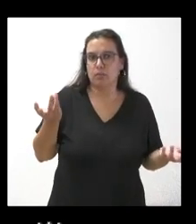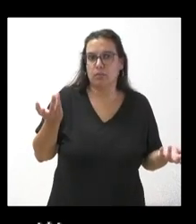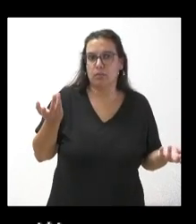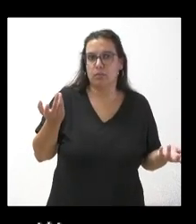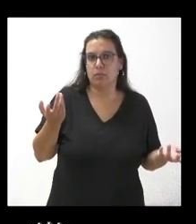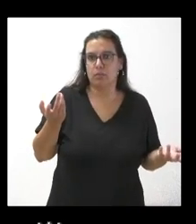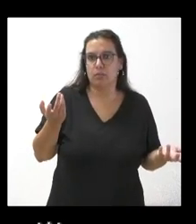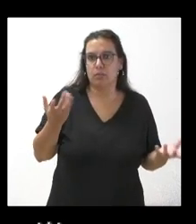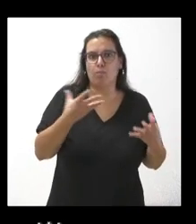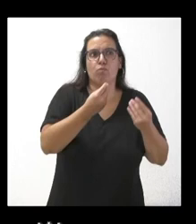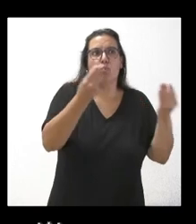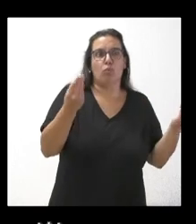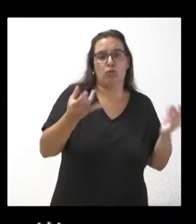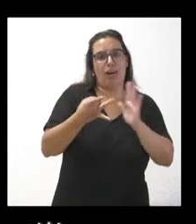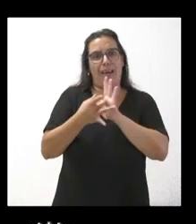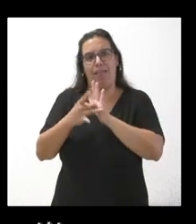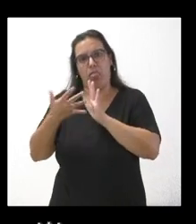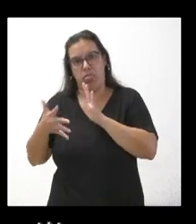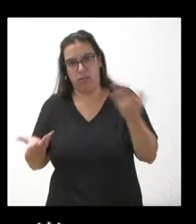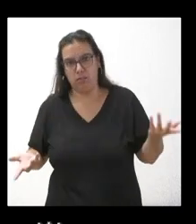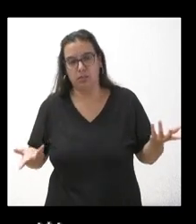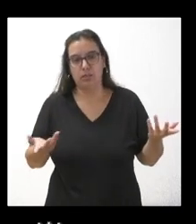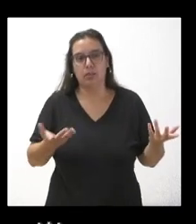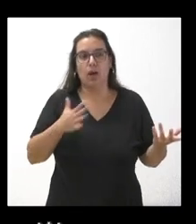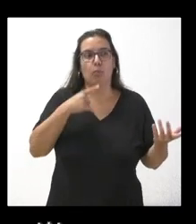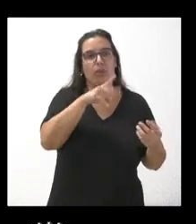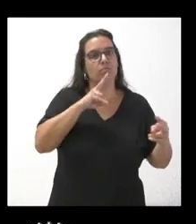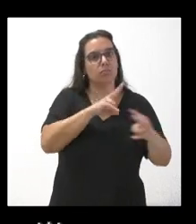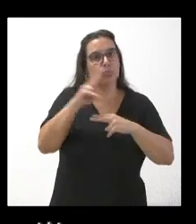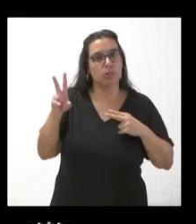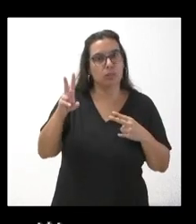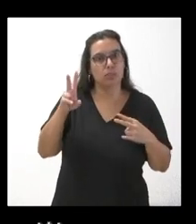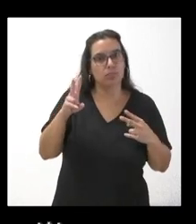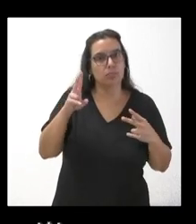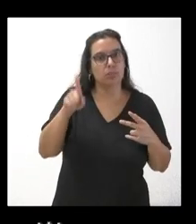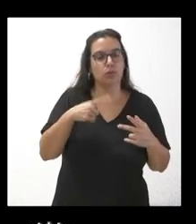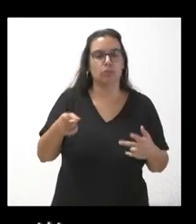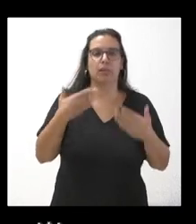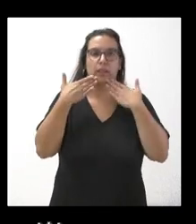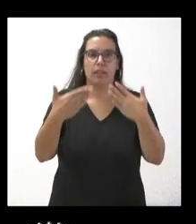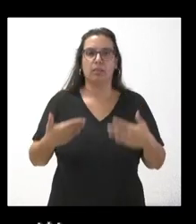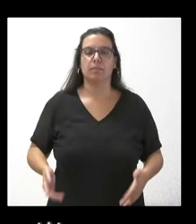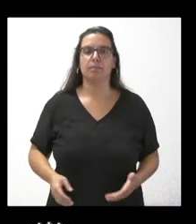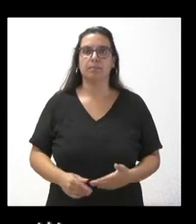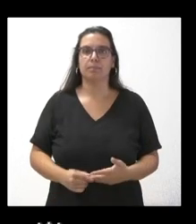cantidad antes que calidad. No sé si podría valorarnos esta crítica. Muchas gracias.